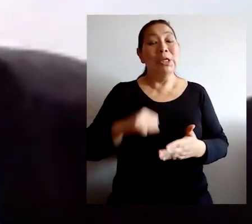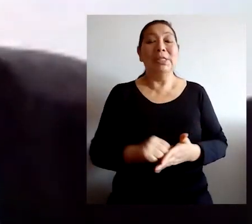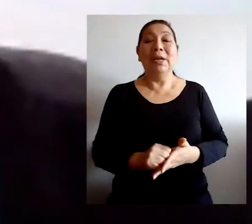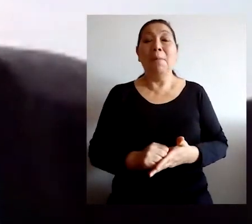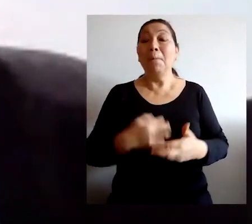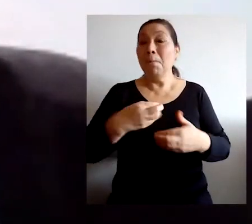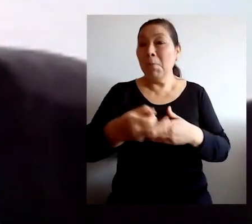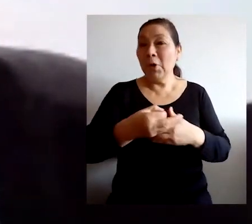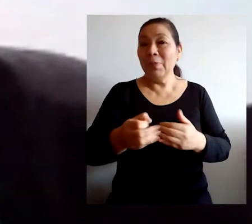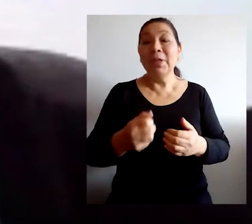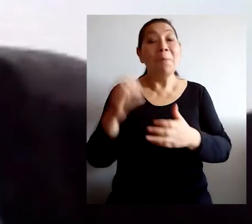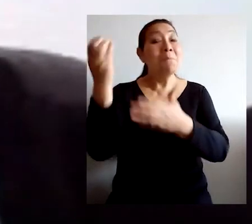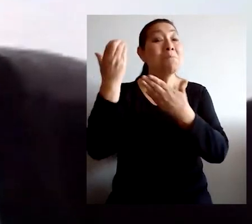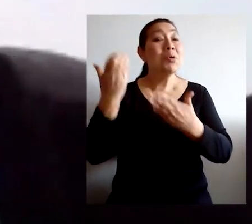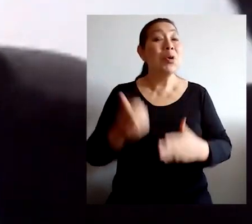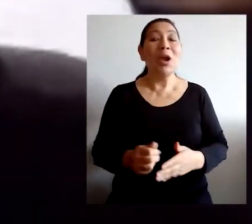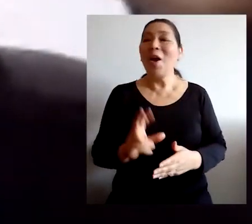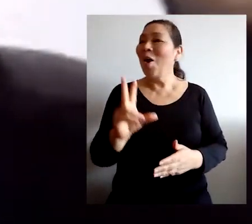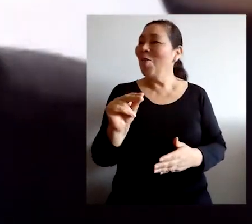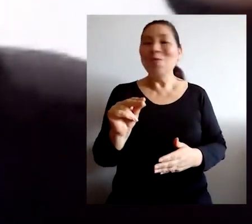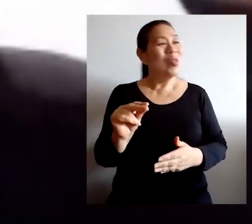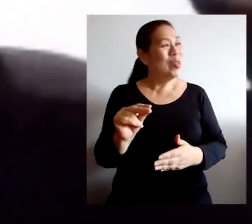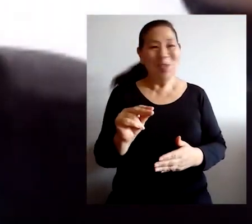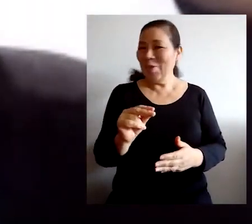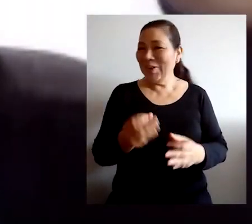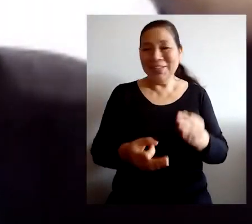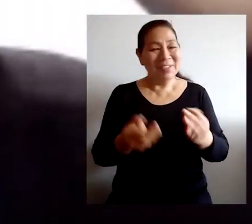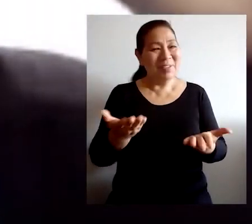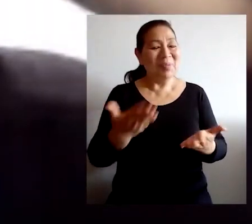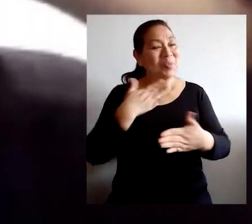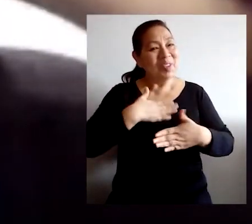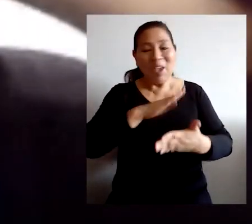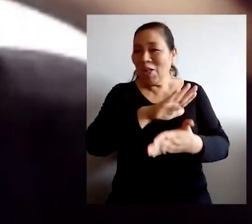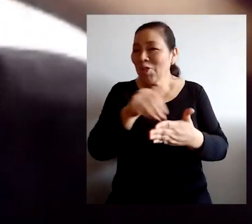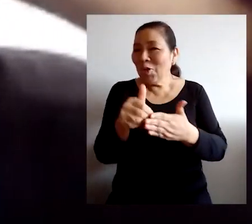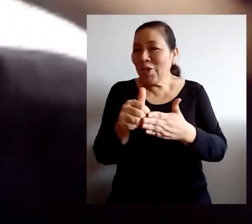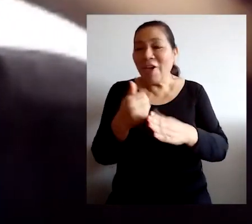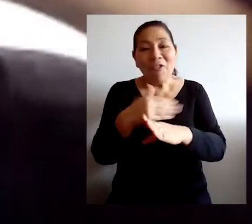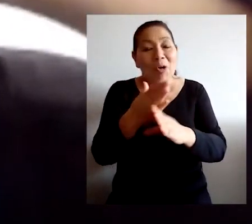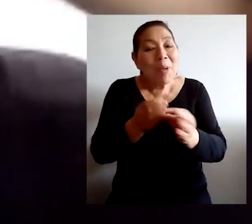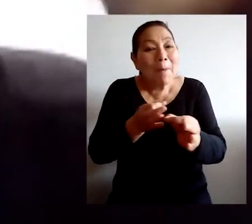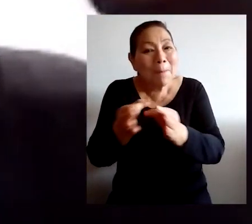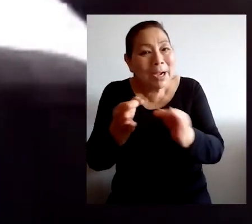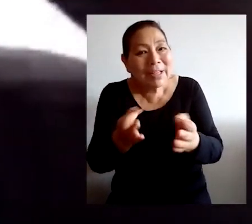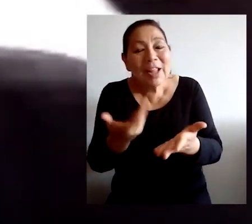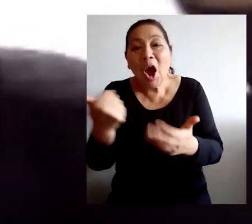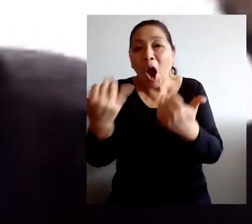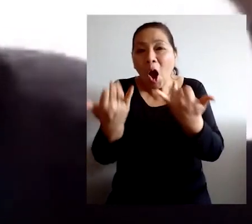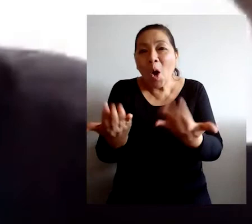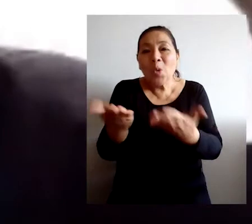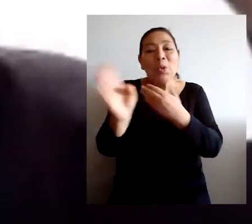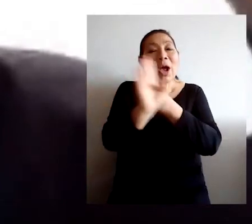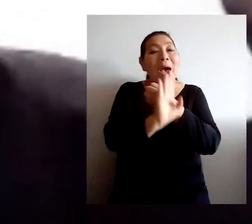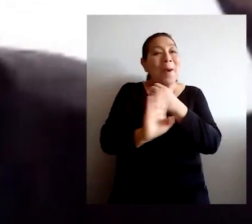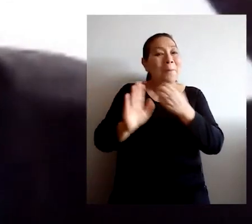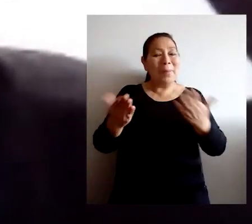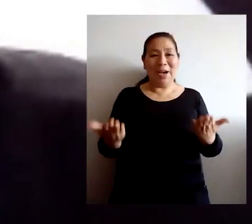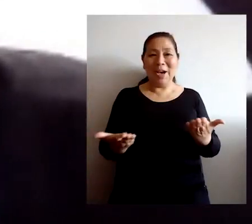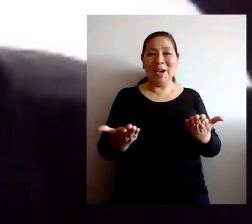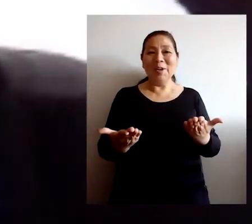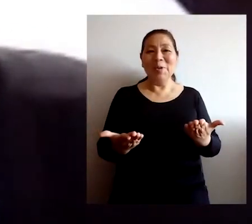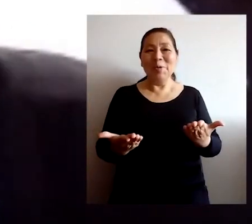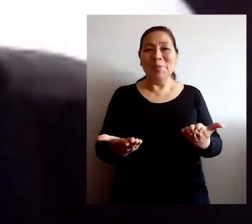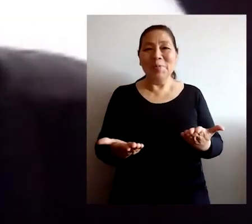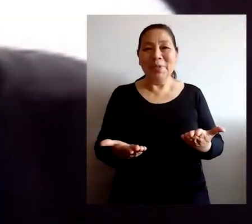municipalidad provincial del Piura, no agotó esa vía, no agotó toda esa vía como para acudir ahora a un amparo y pedir